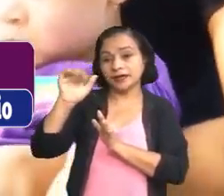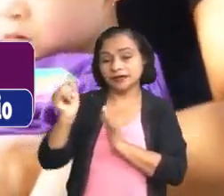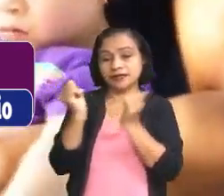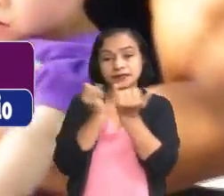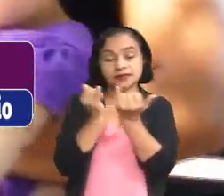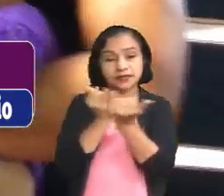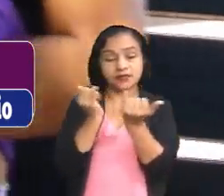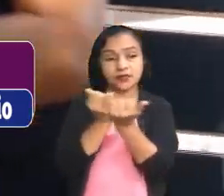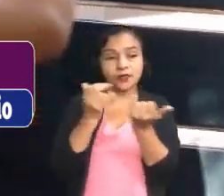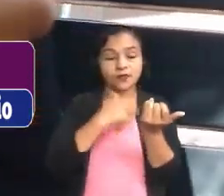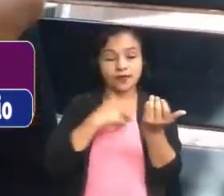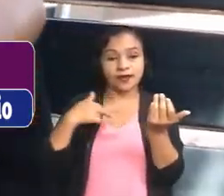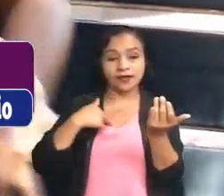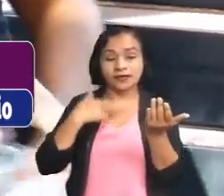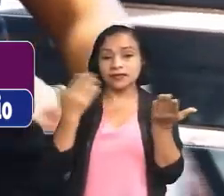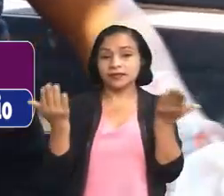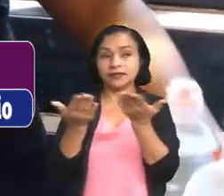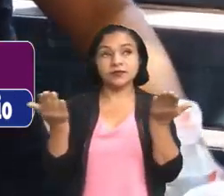ha